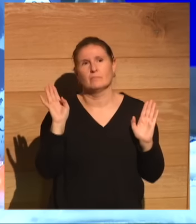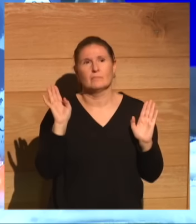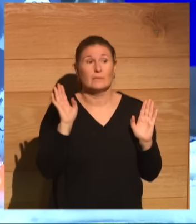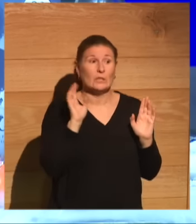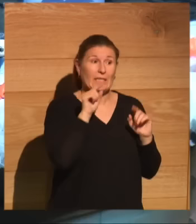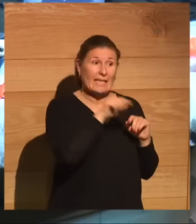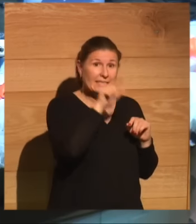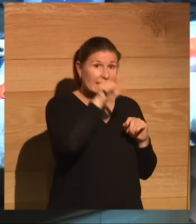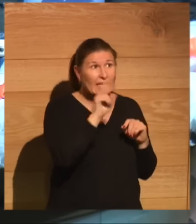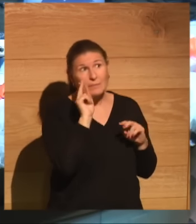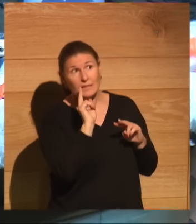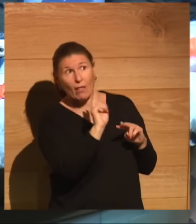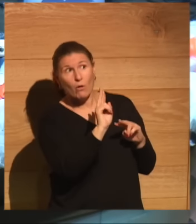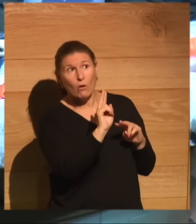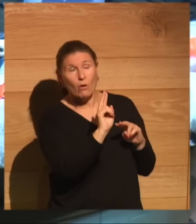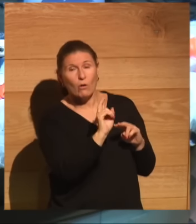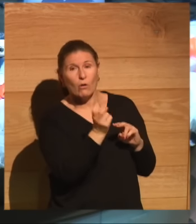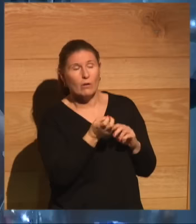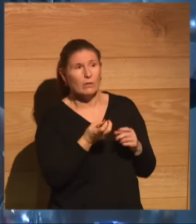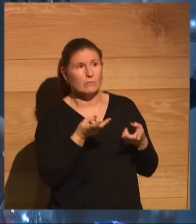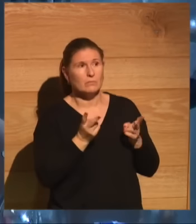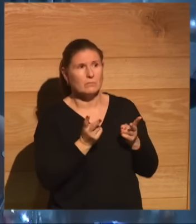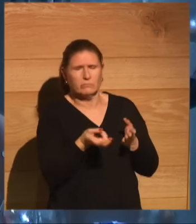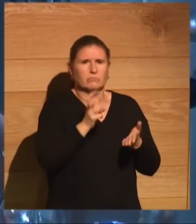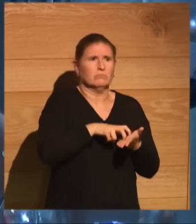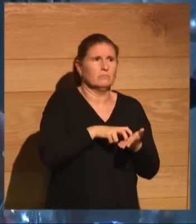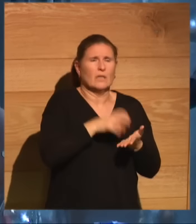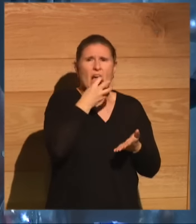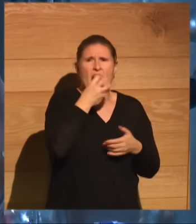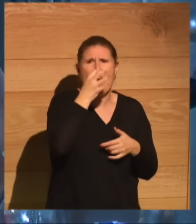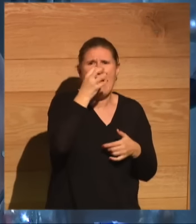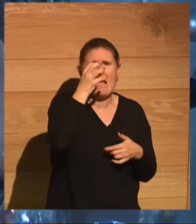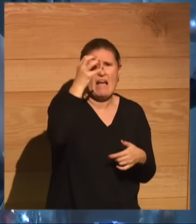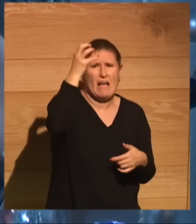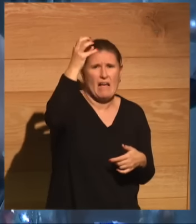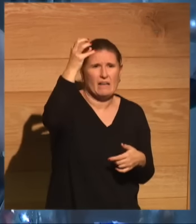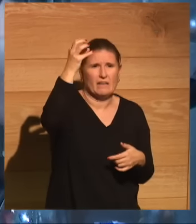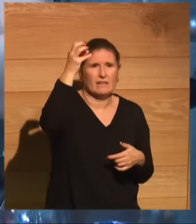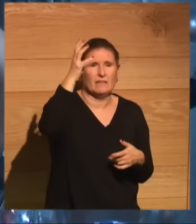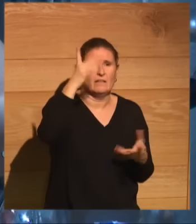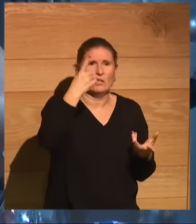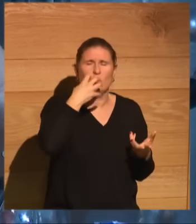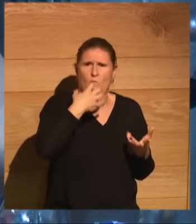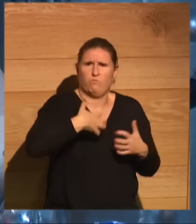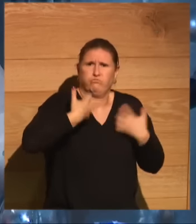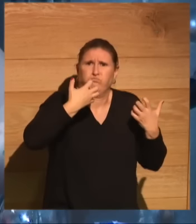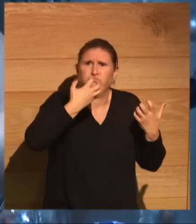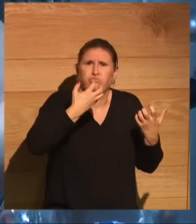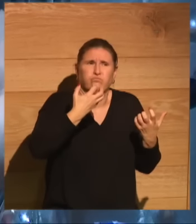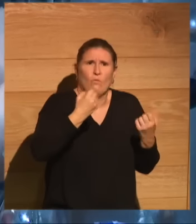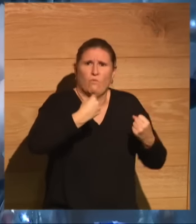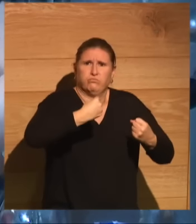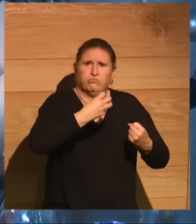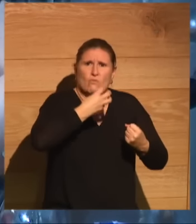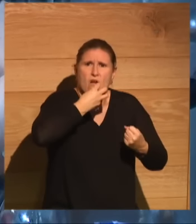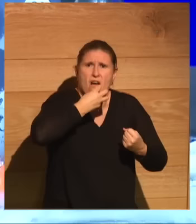ese espectador se pone en pie y empieza a chillar. Como así como muy energúmeno, como, o sea,